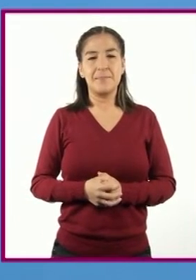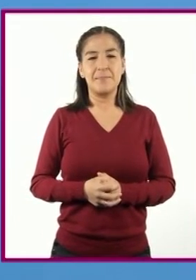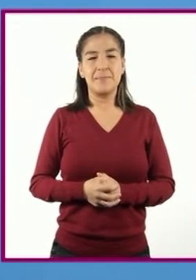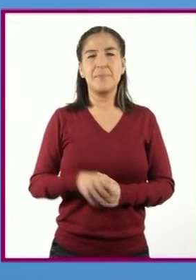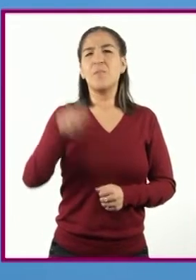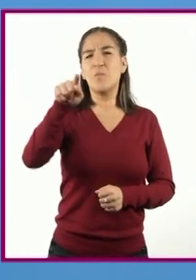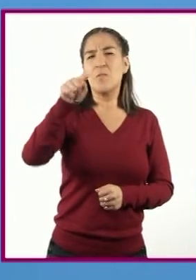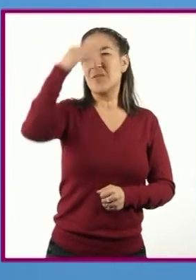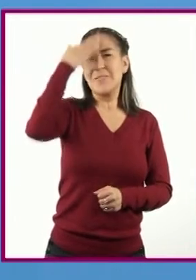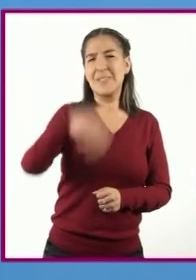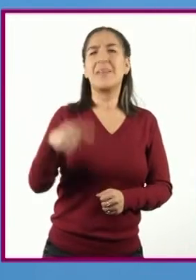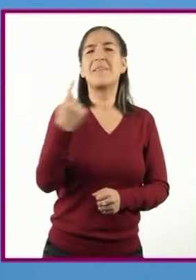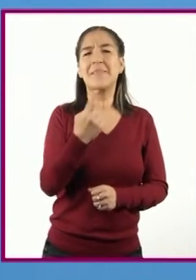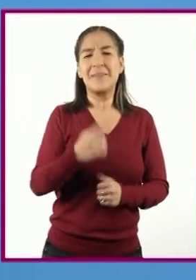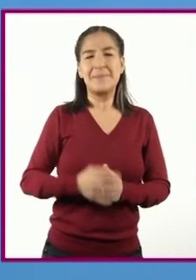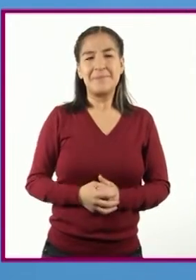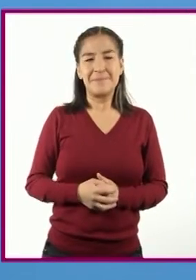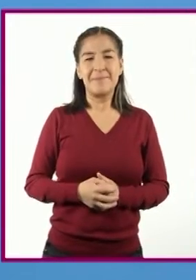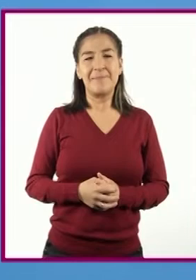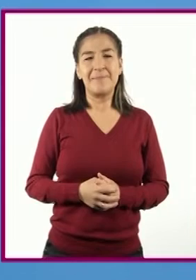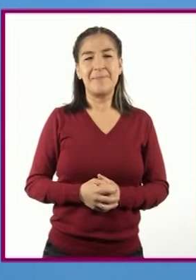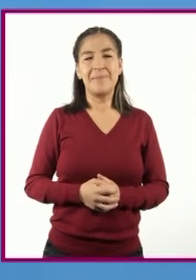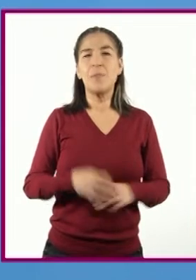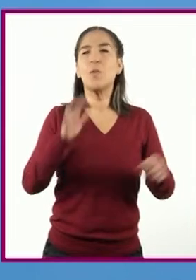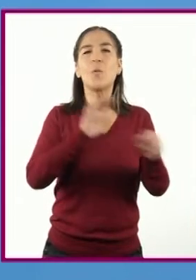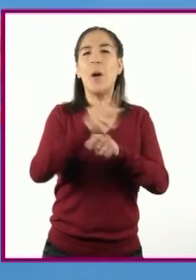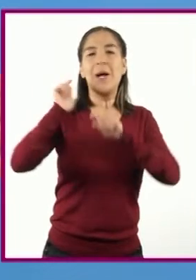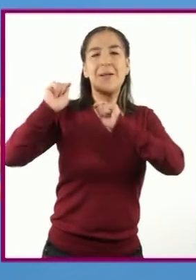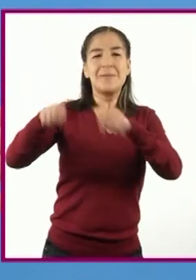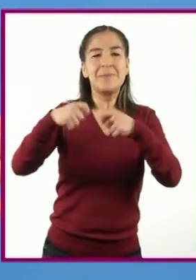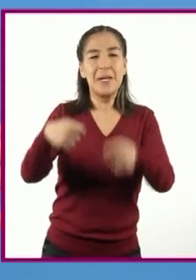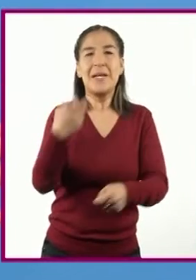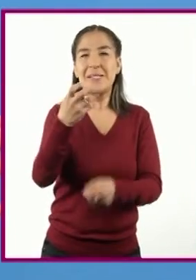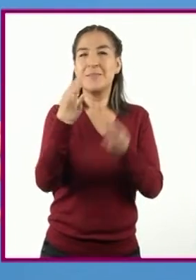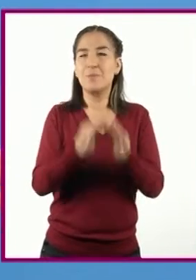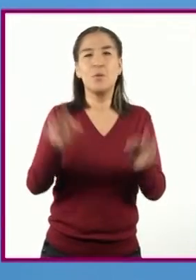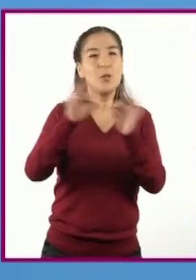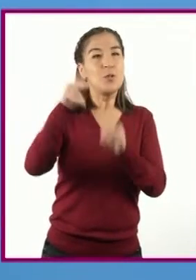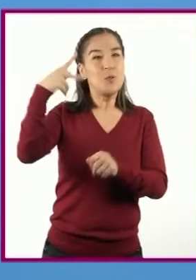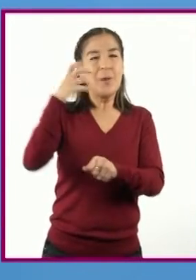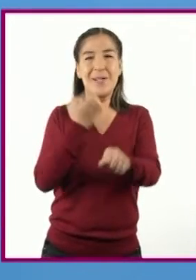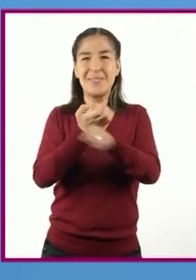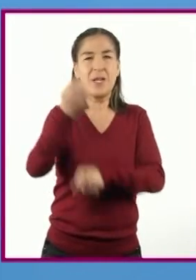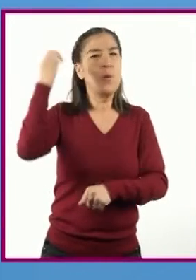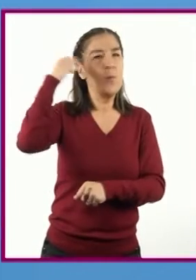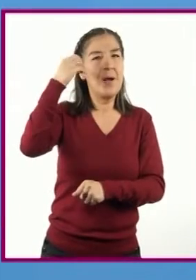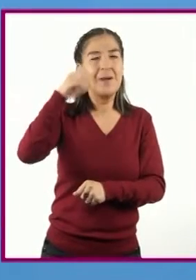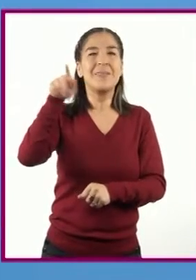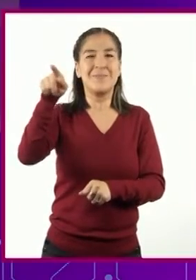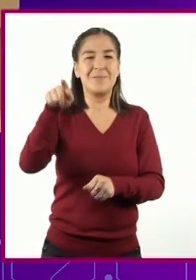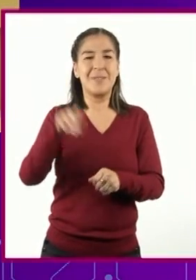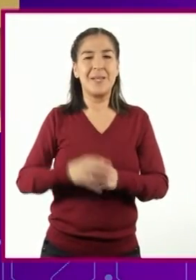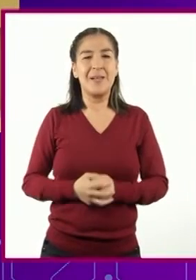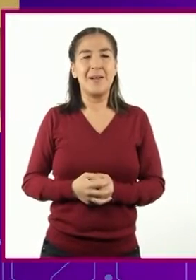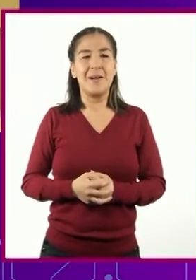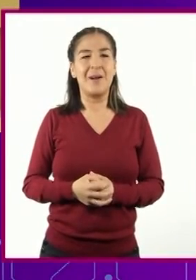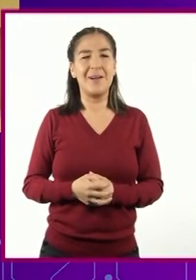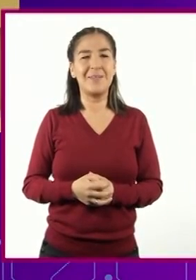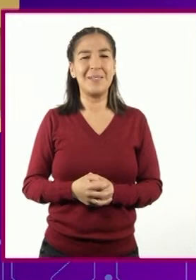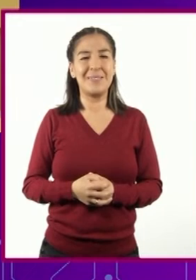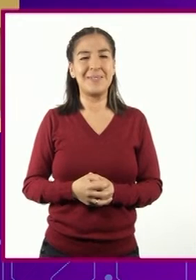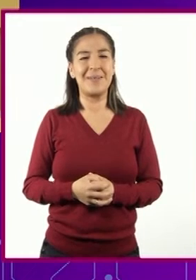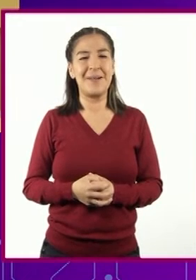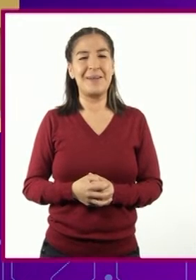¿Sabían que una de las tradiciones más significativas del estado de Oaxaca es la Guelaguetza? Es